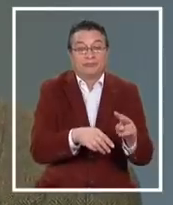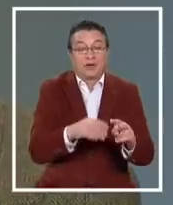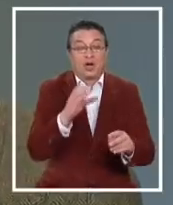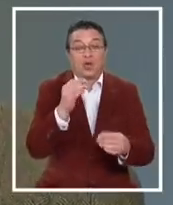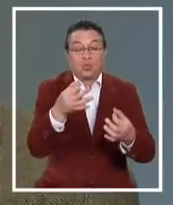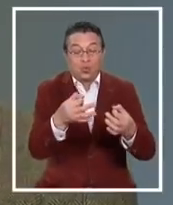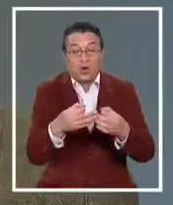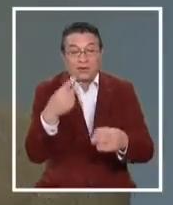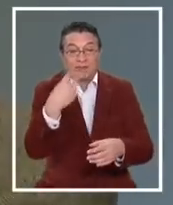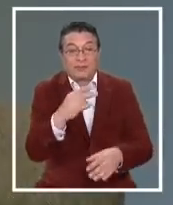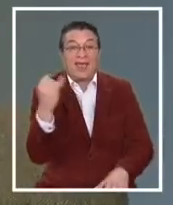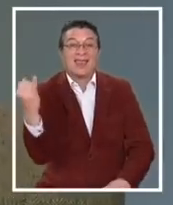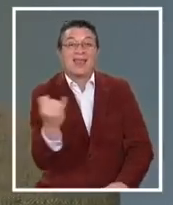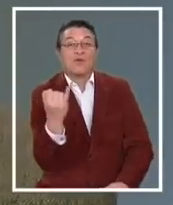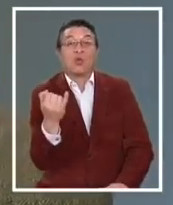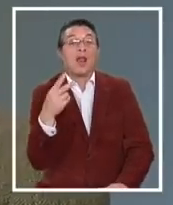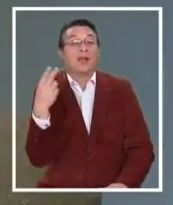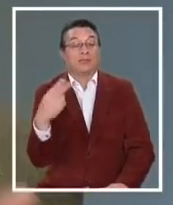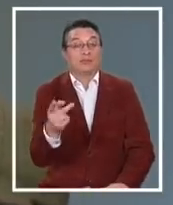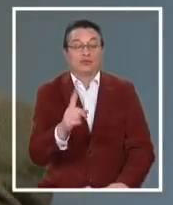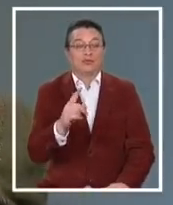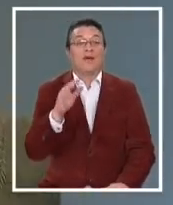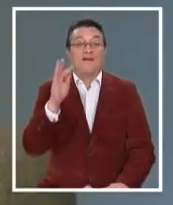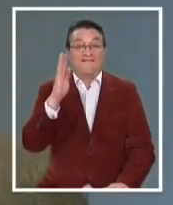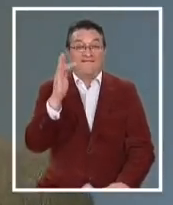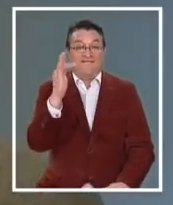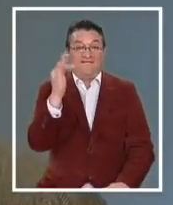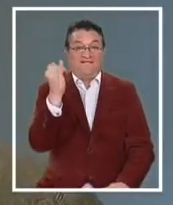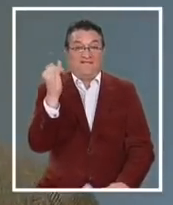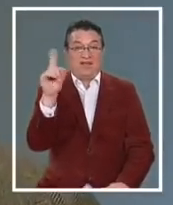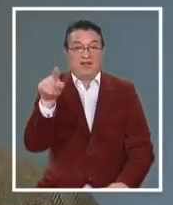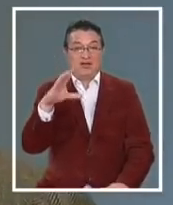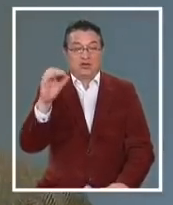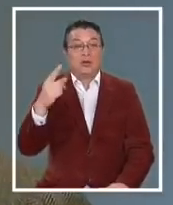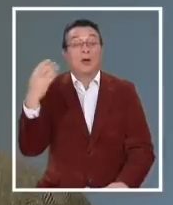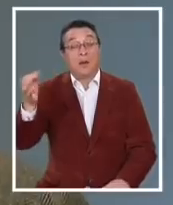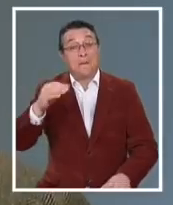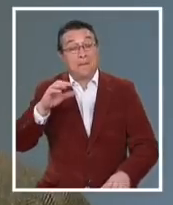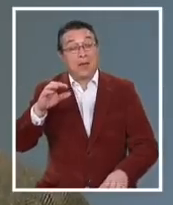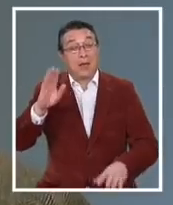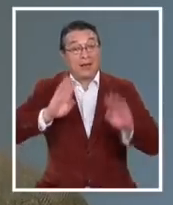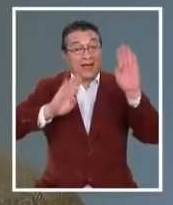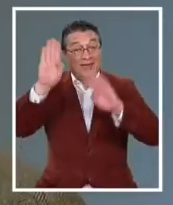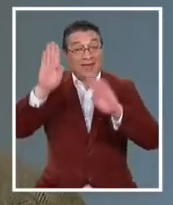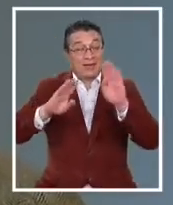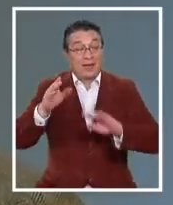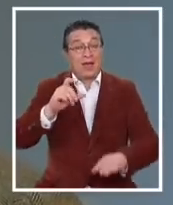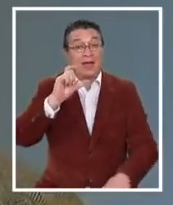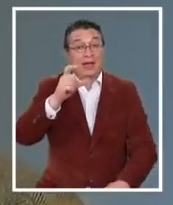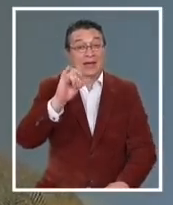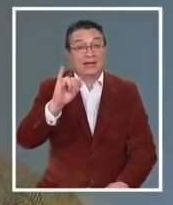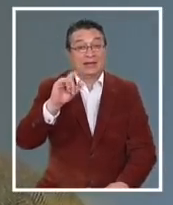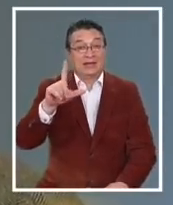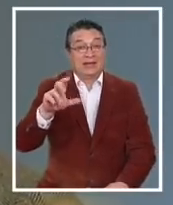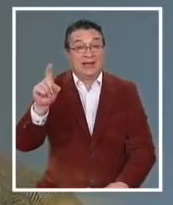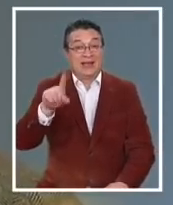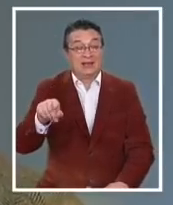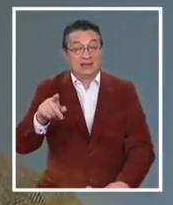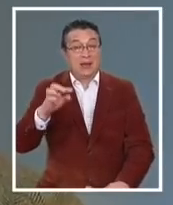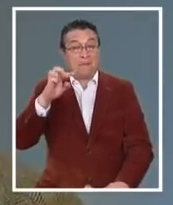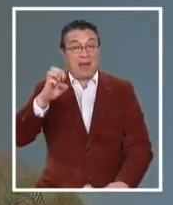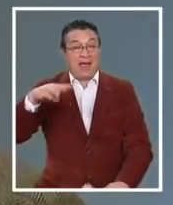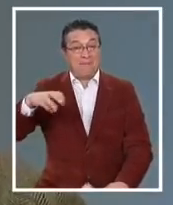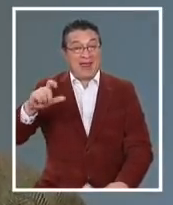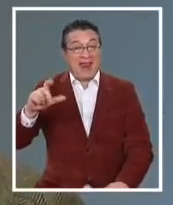cuentas individuales en sus ahorros, sino que sea el fisco, o sea, el Estado. La candidata Giles ha dicho, si ella es presidente, va a devolver la plata